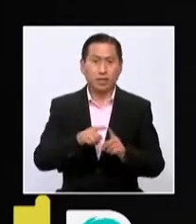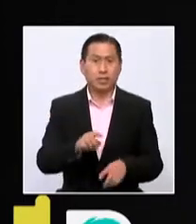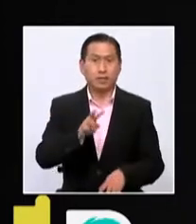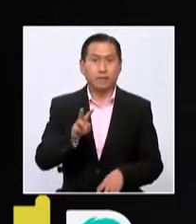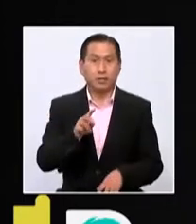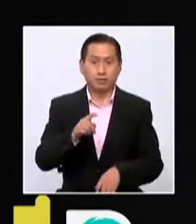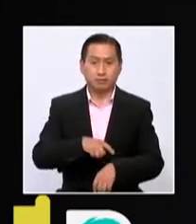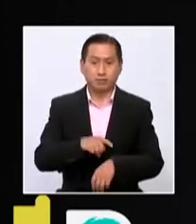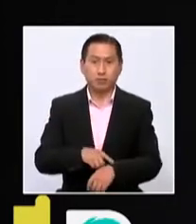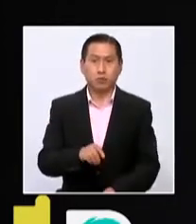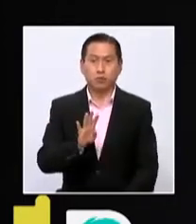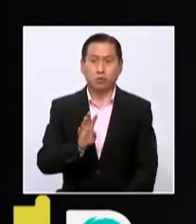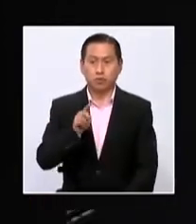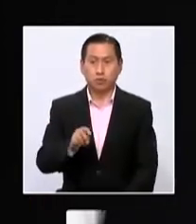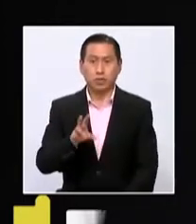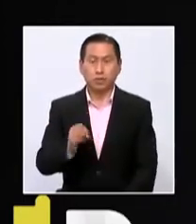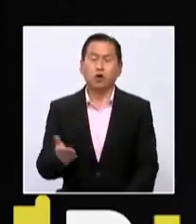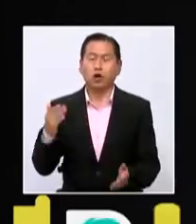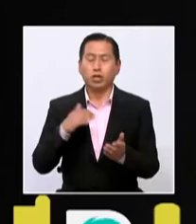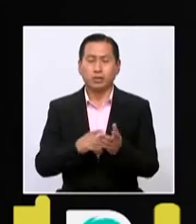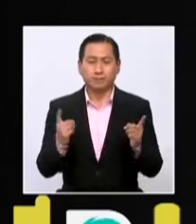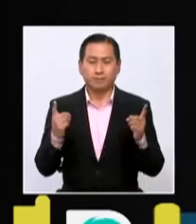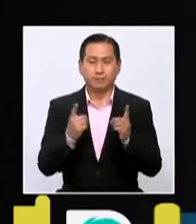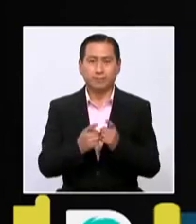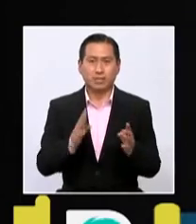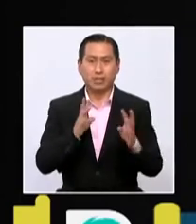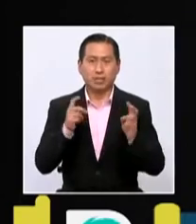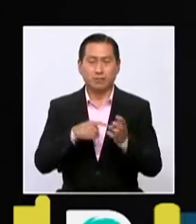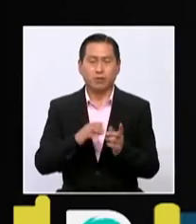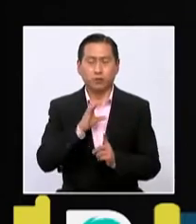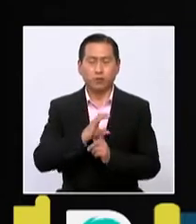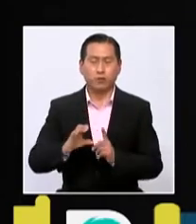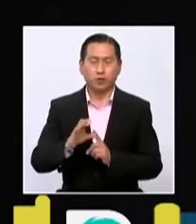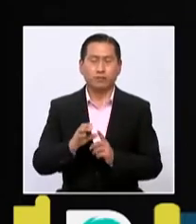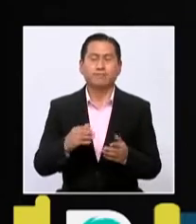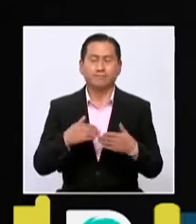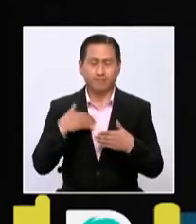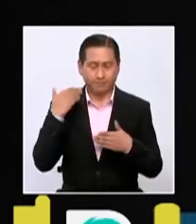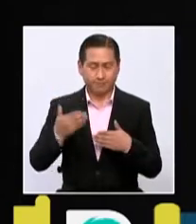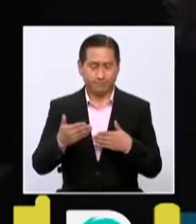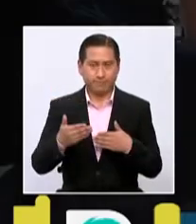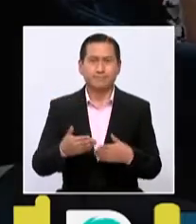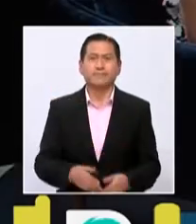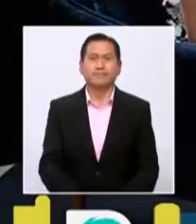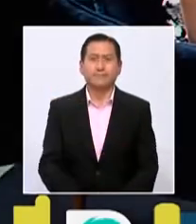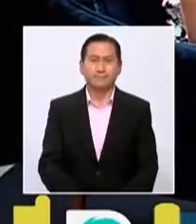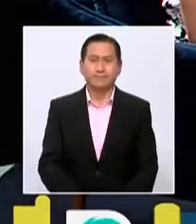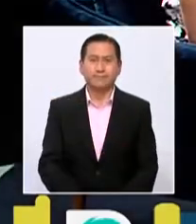4:30 de la tarde nos reencontramos para conversar sobre cultura. Hasta la próxima.